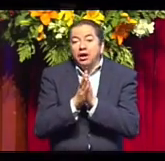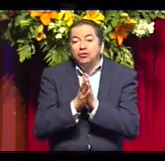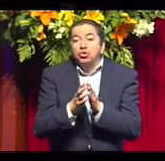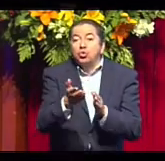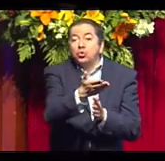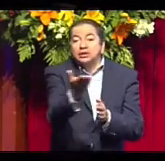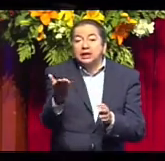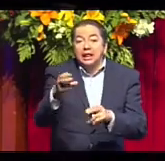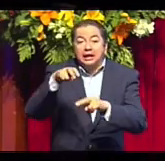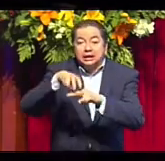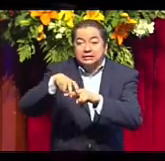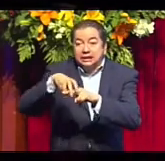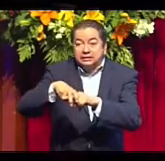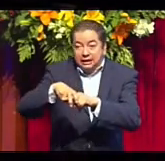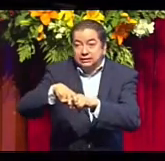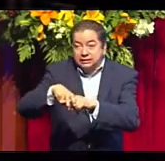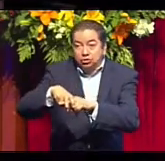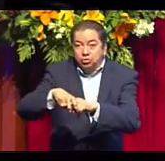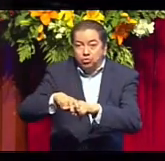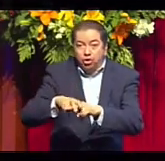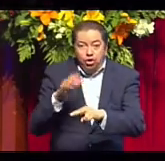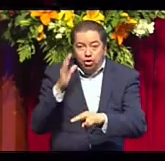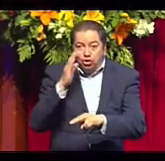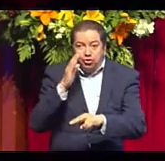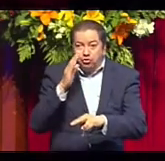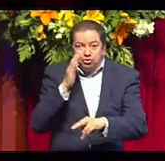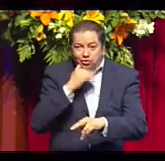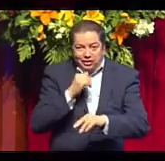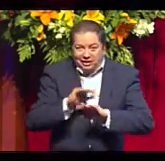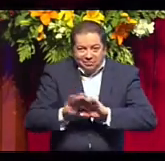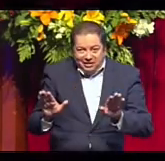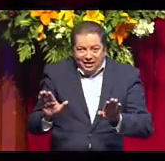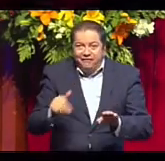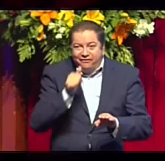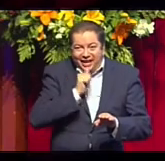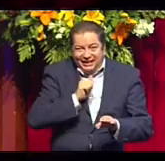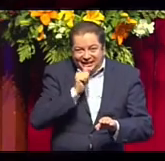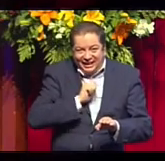Siento, pues, esta ceremonia no ha terminado.